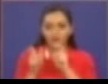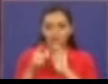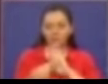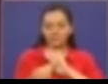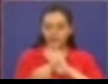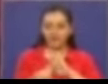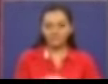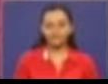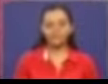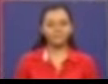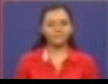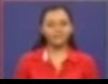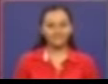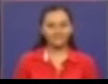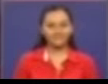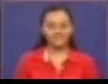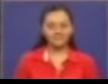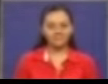siguiente reportaje.